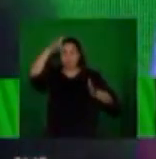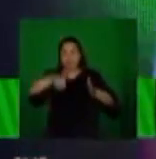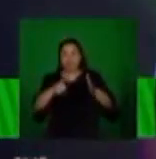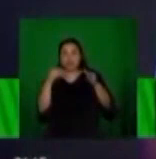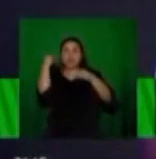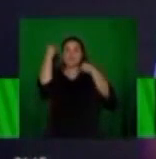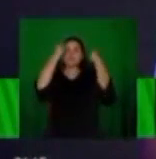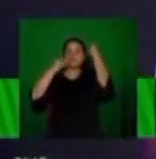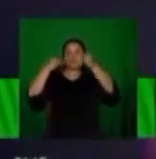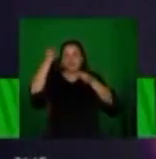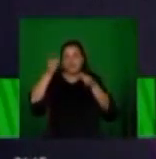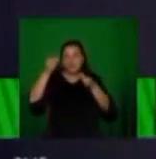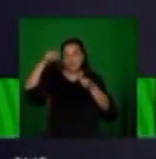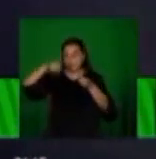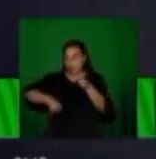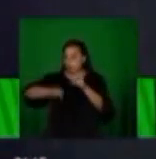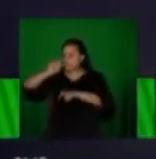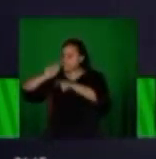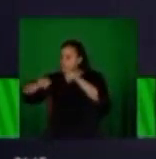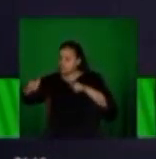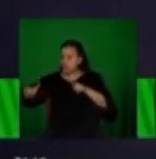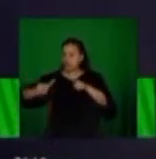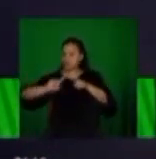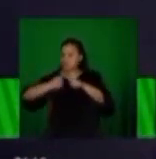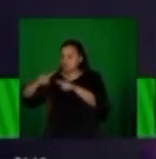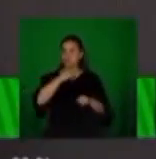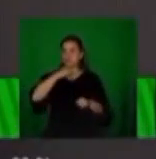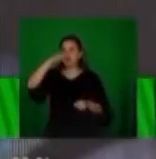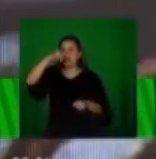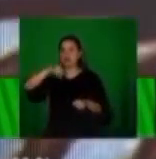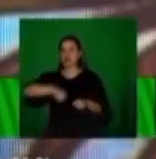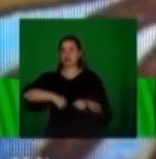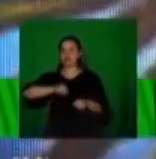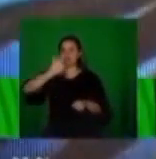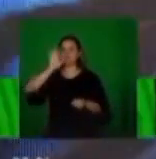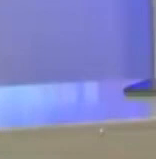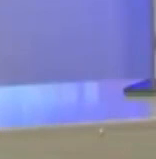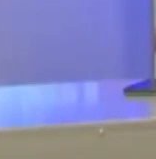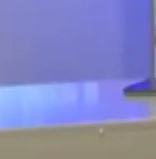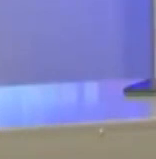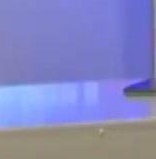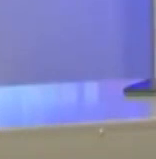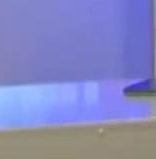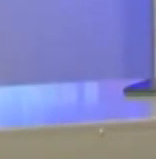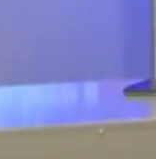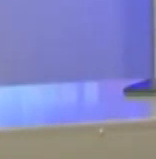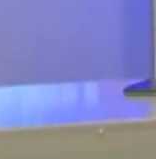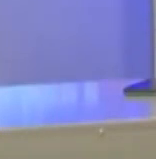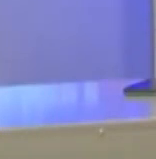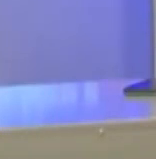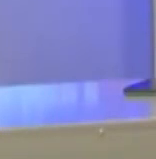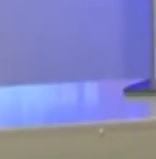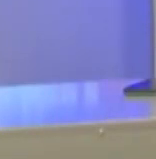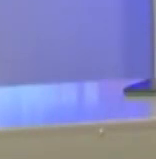no te permite ganar muchos votos, pero un error sí puede ser muy costoso. Bien, nos quedamos con eso, ¿eh? Así que a